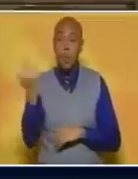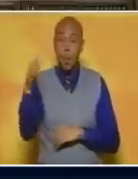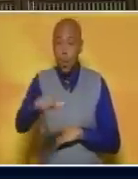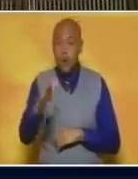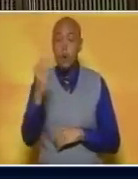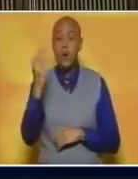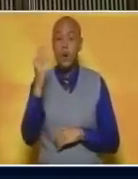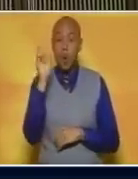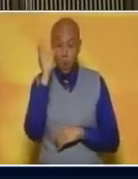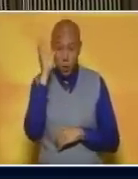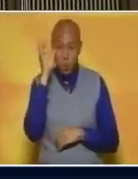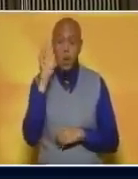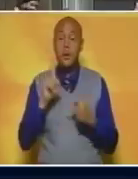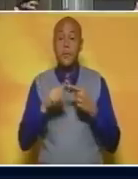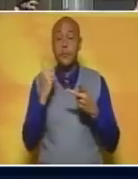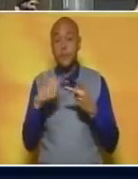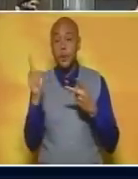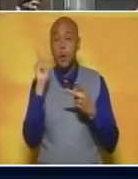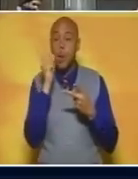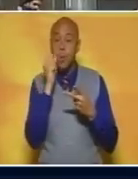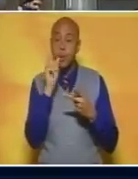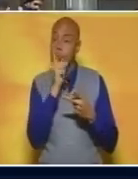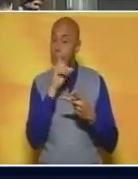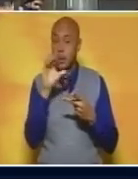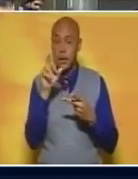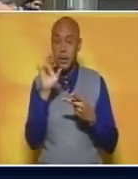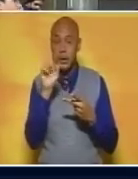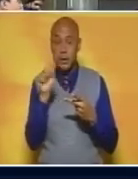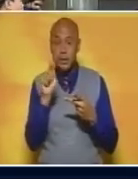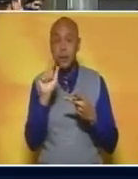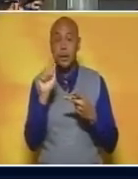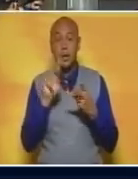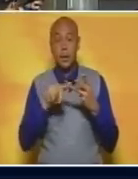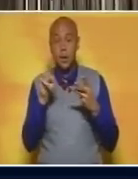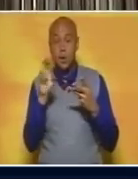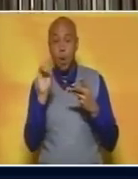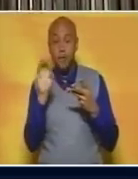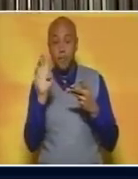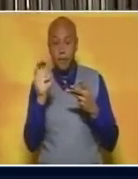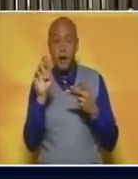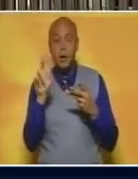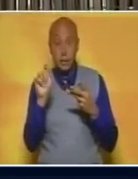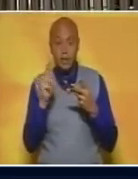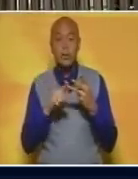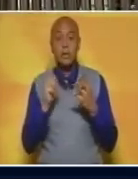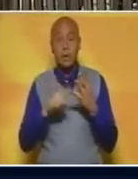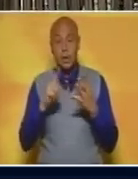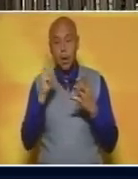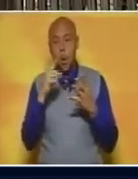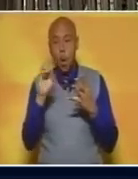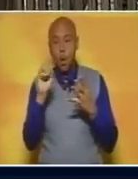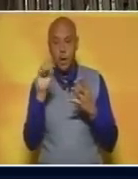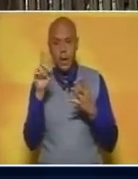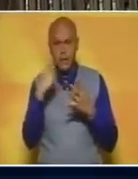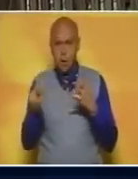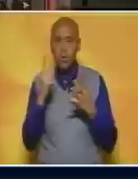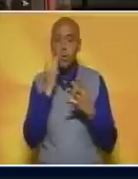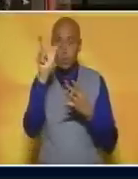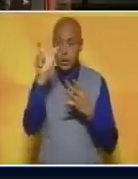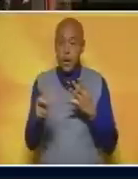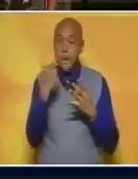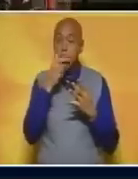en grado de autor, mientras que Cristian Delgadillo, Robert Arias y Oneiber García fueron señalados por el delito